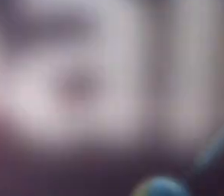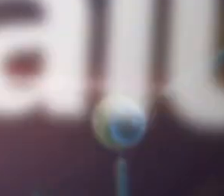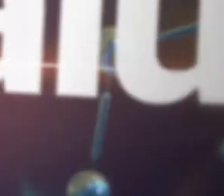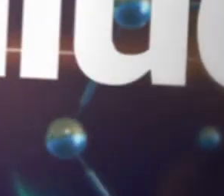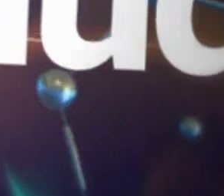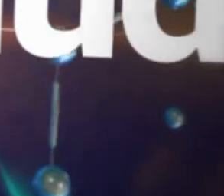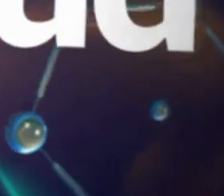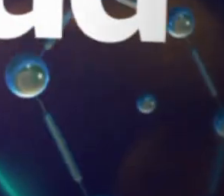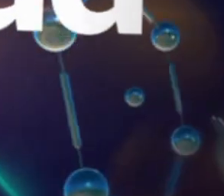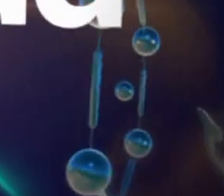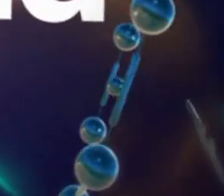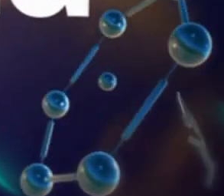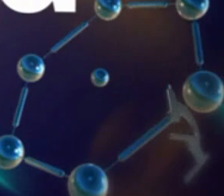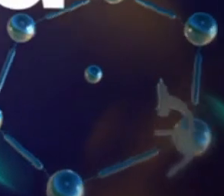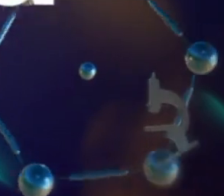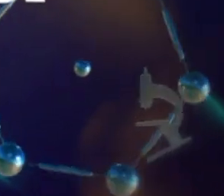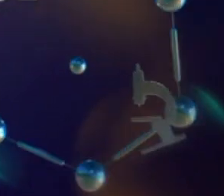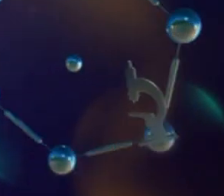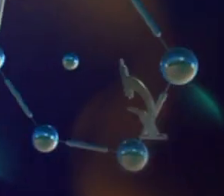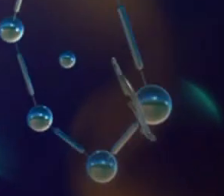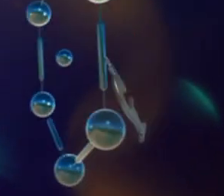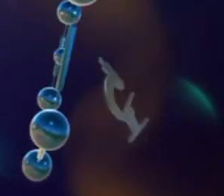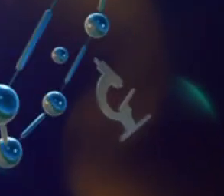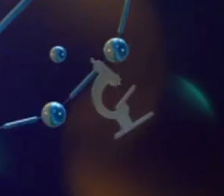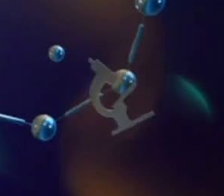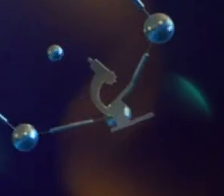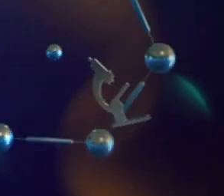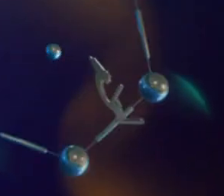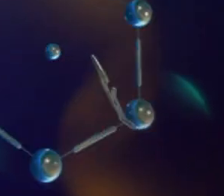Regresamos con El extraordinario mundo de la salud.